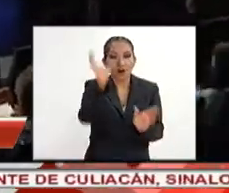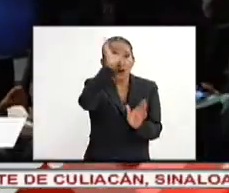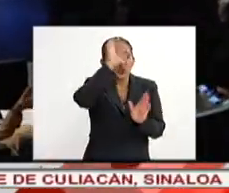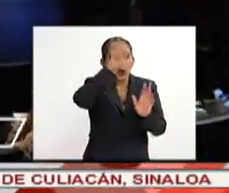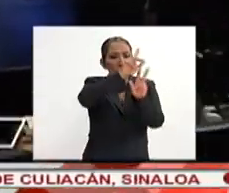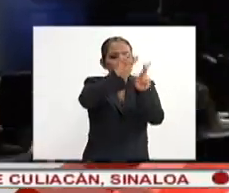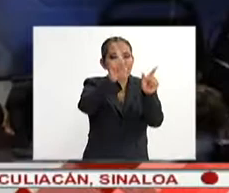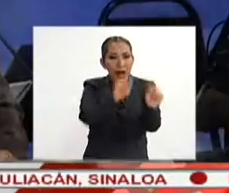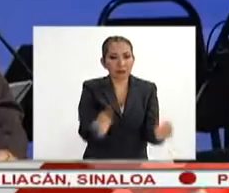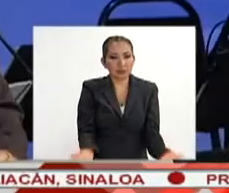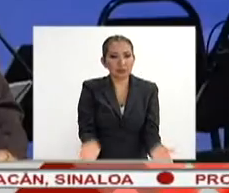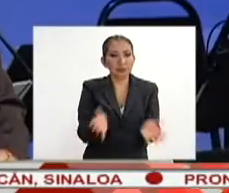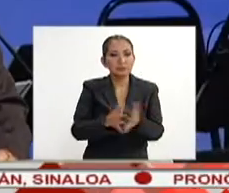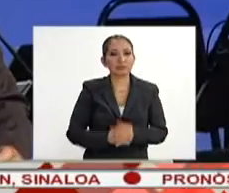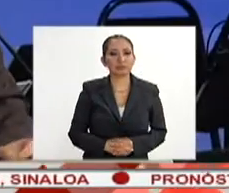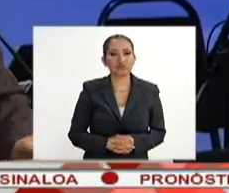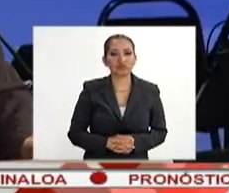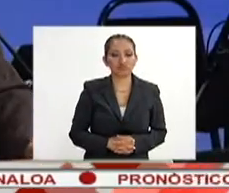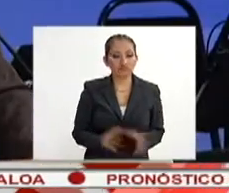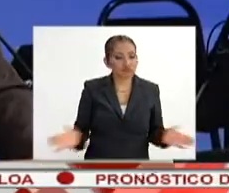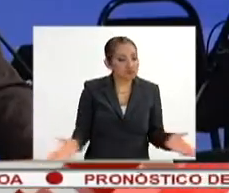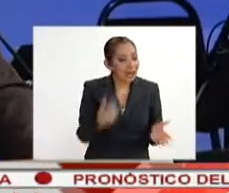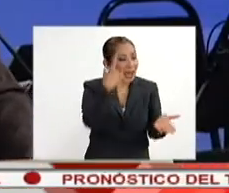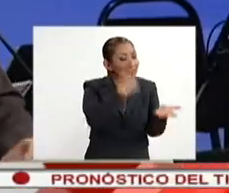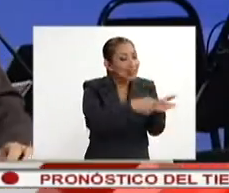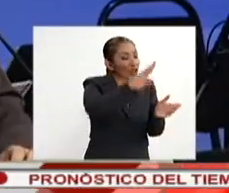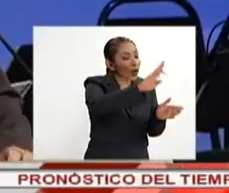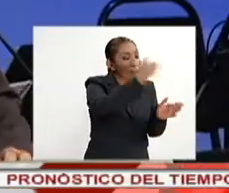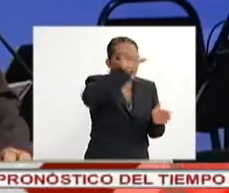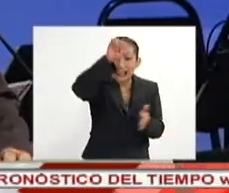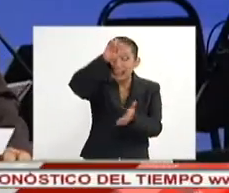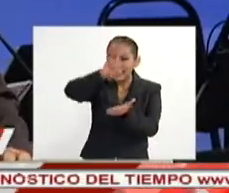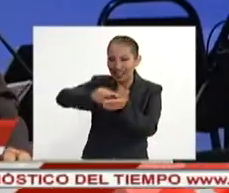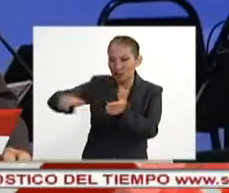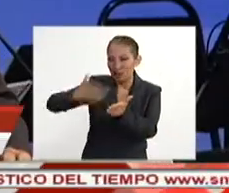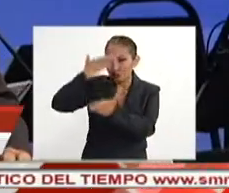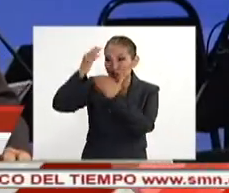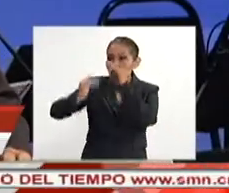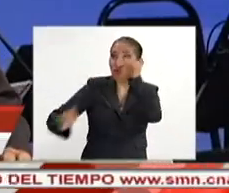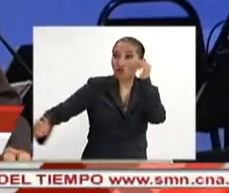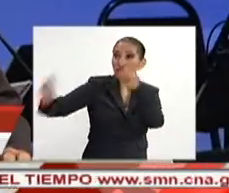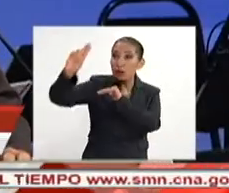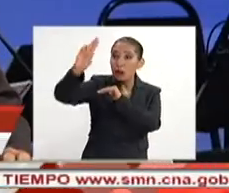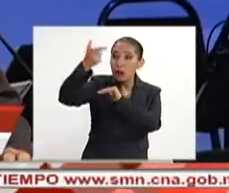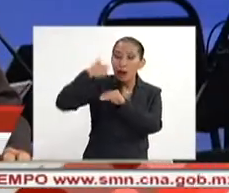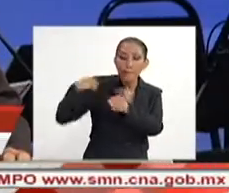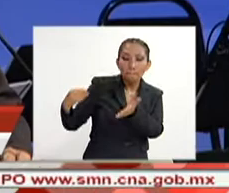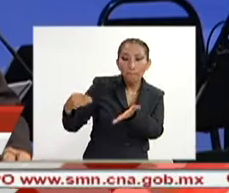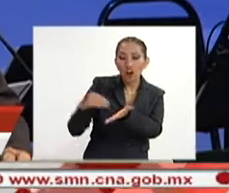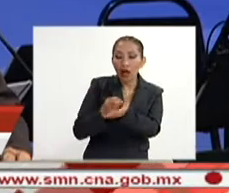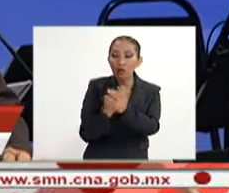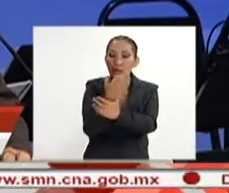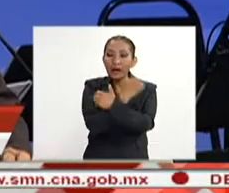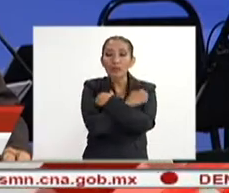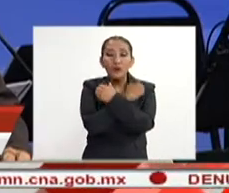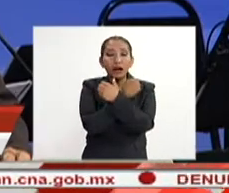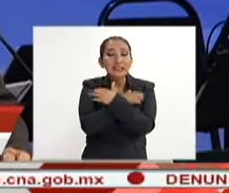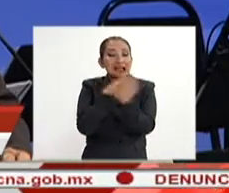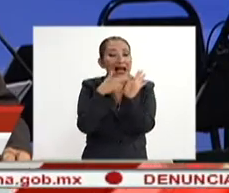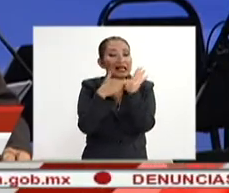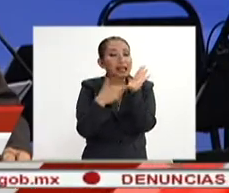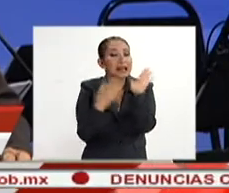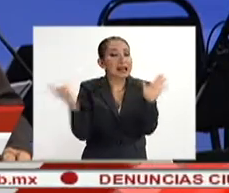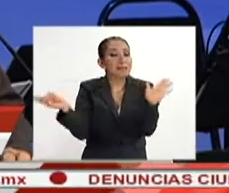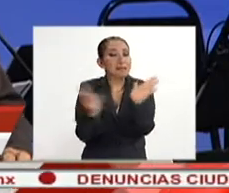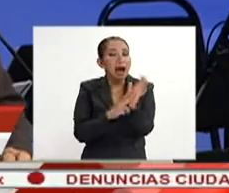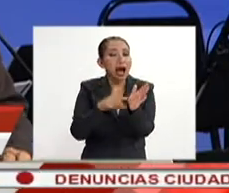de la paz. Impulsar en las universidades y centros de enseñanza superior el establecimiento de una educación en principios y